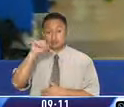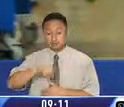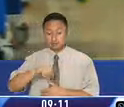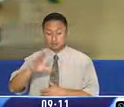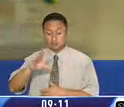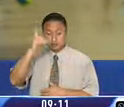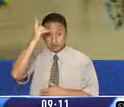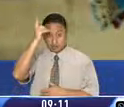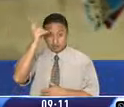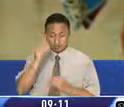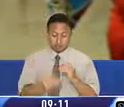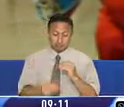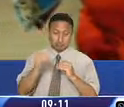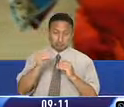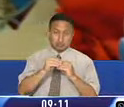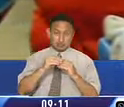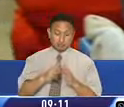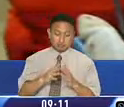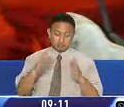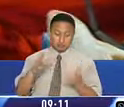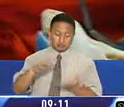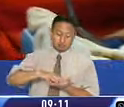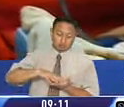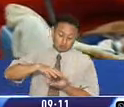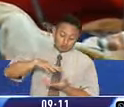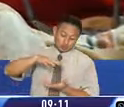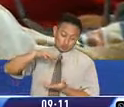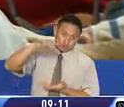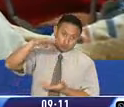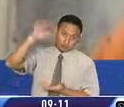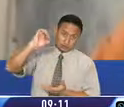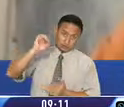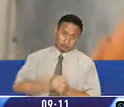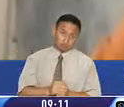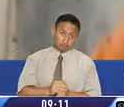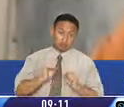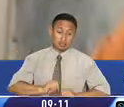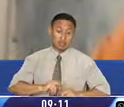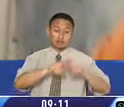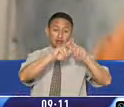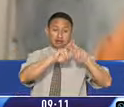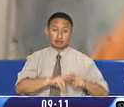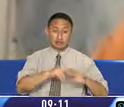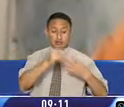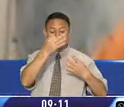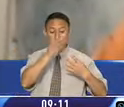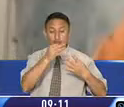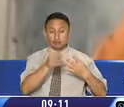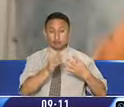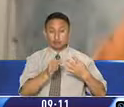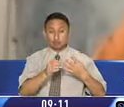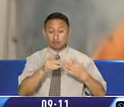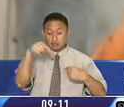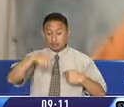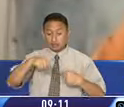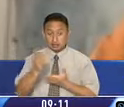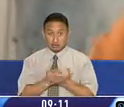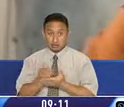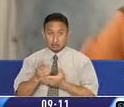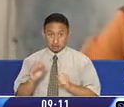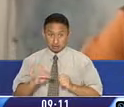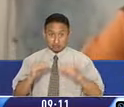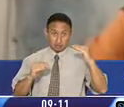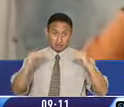sigue aumentando de volumen porque el ritmo de auditoría no es igual al ritmo en que se demandan nuestros servicios. El